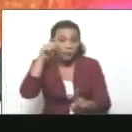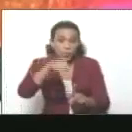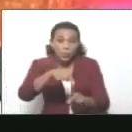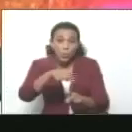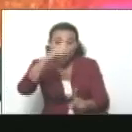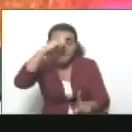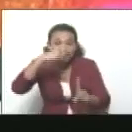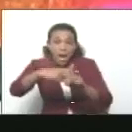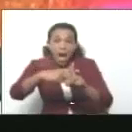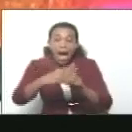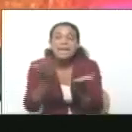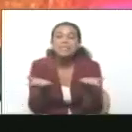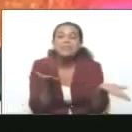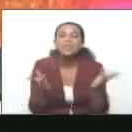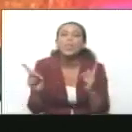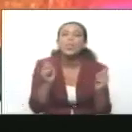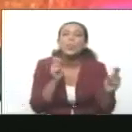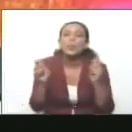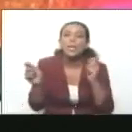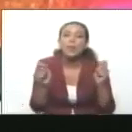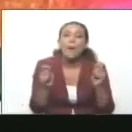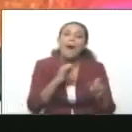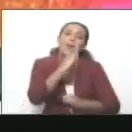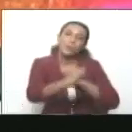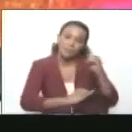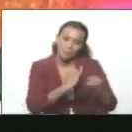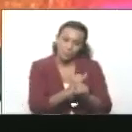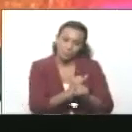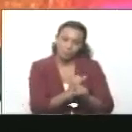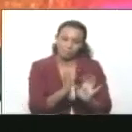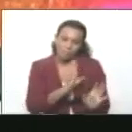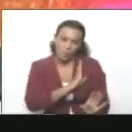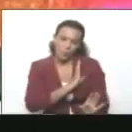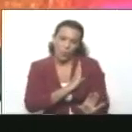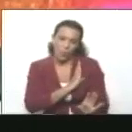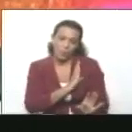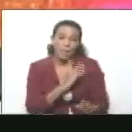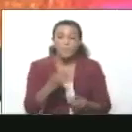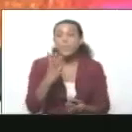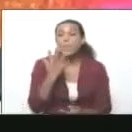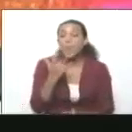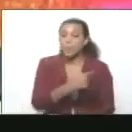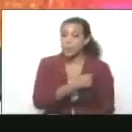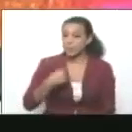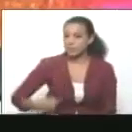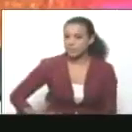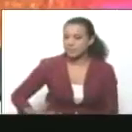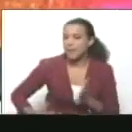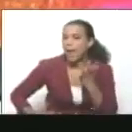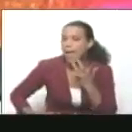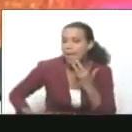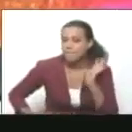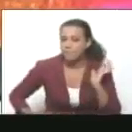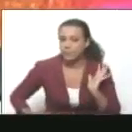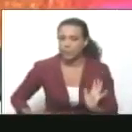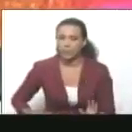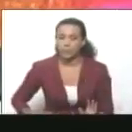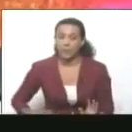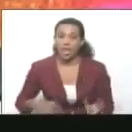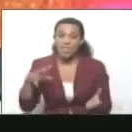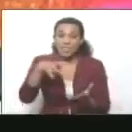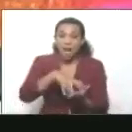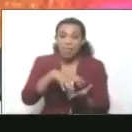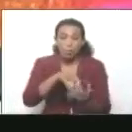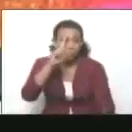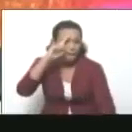servicios turísticos de ahora para lo internacional. Te hablo de China, que acabamos de llegar de China. Nosotros nos estamos poniendo